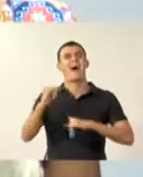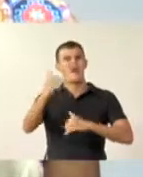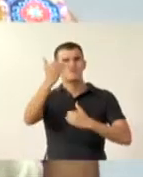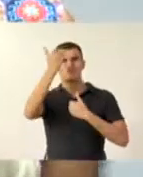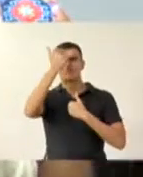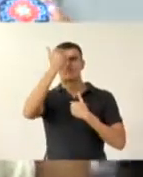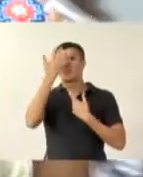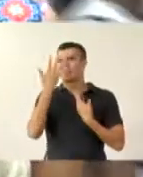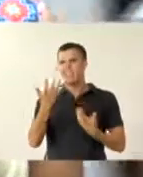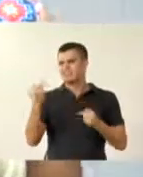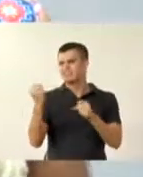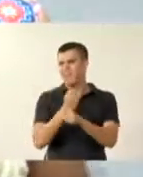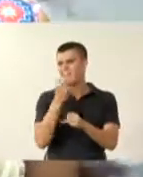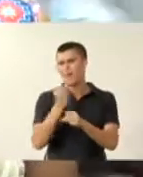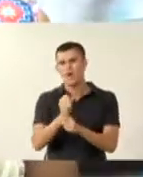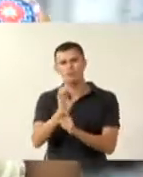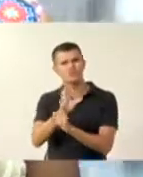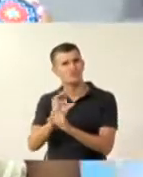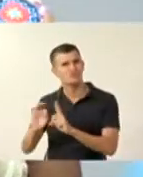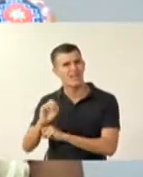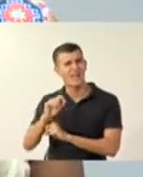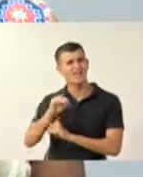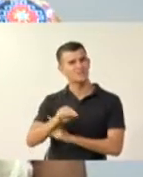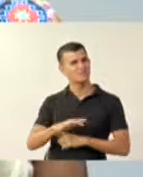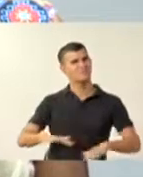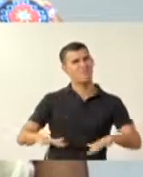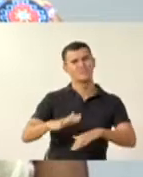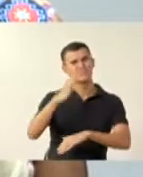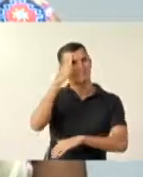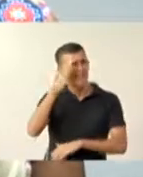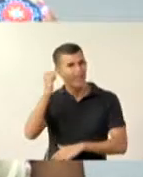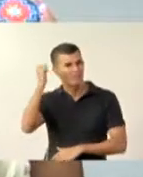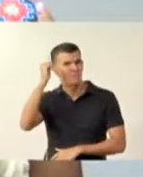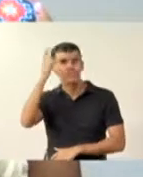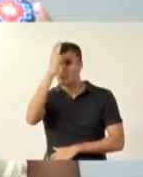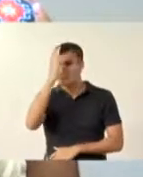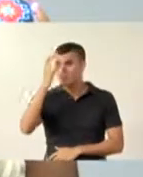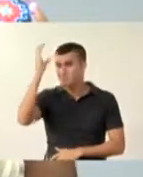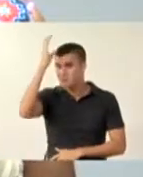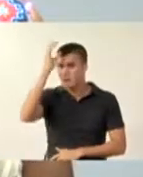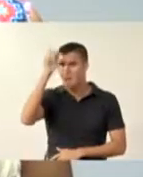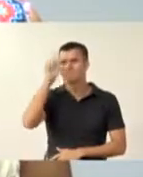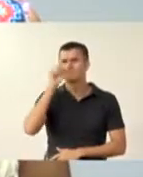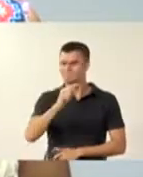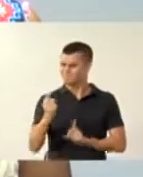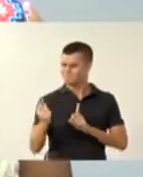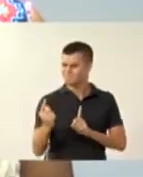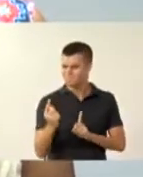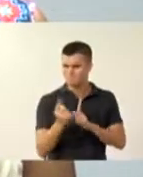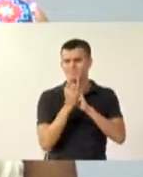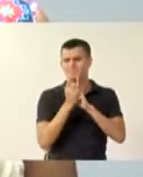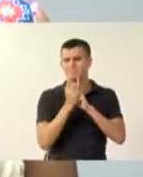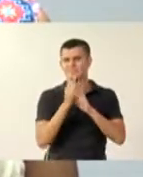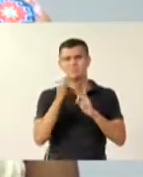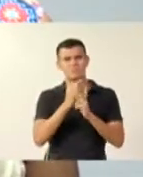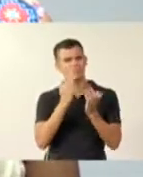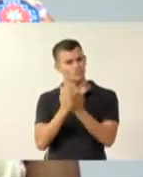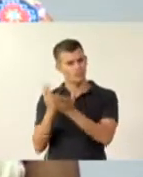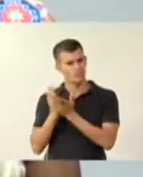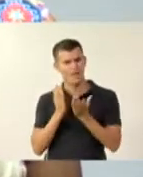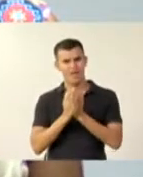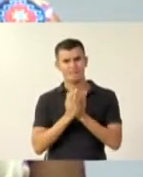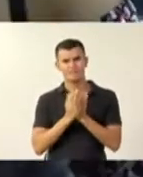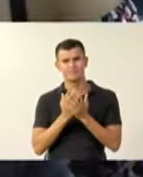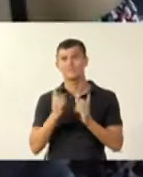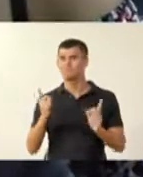crítico. Entonces es un espacio académico, conceptual, ¿sí? Y es un espacio también de encuentro de los estudiantes de